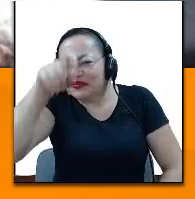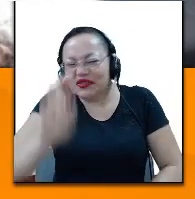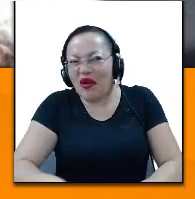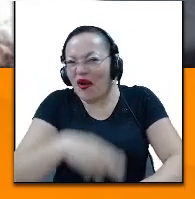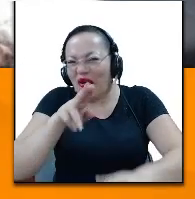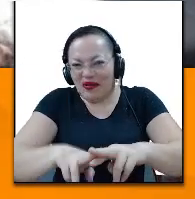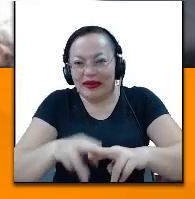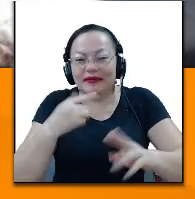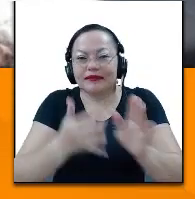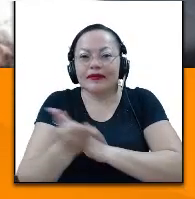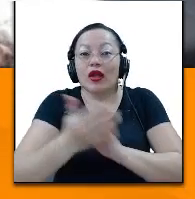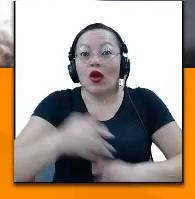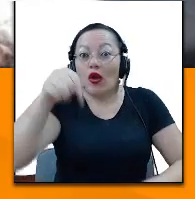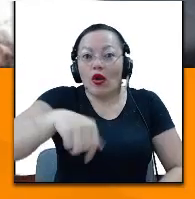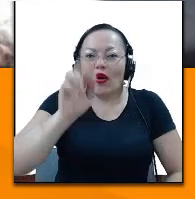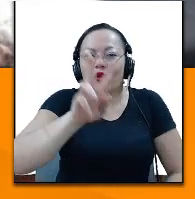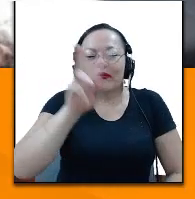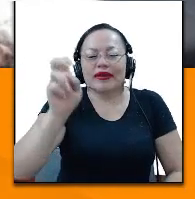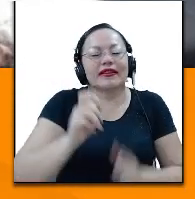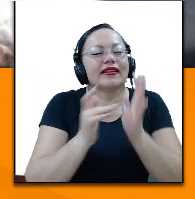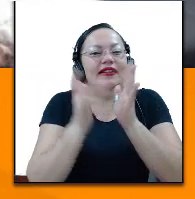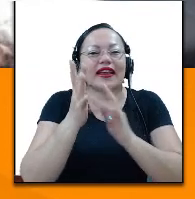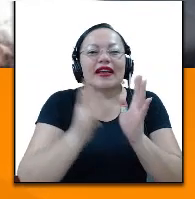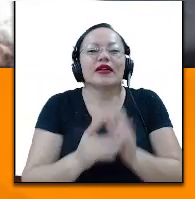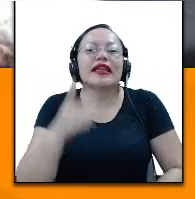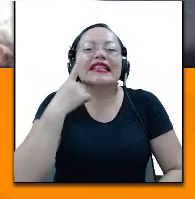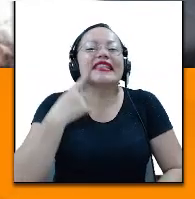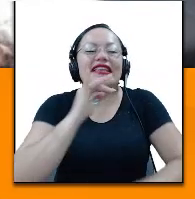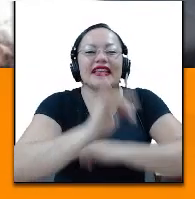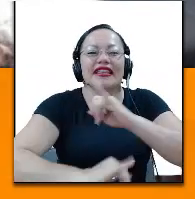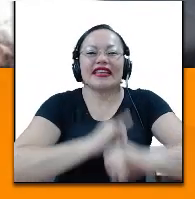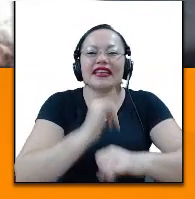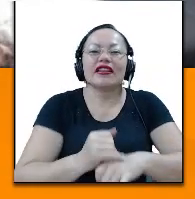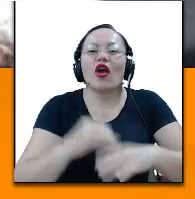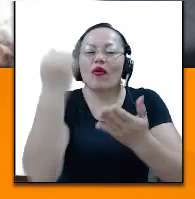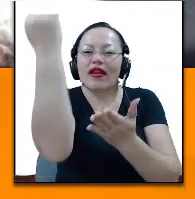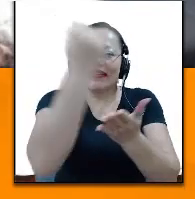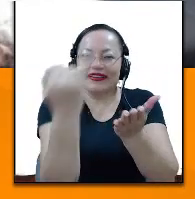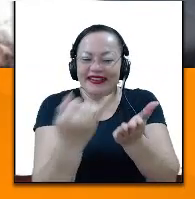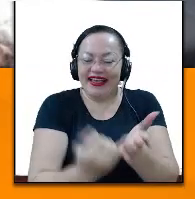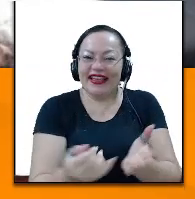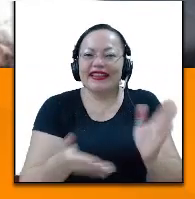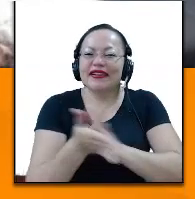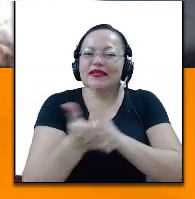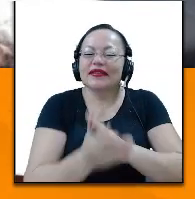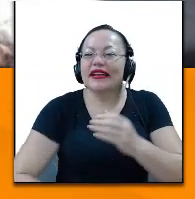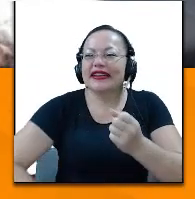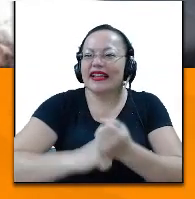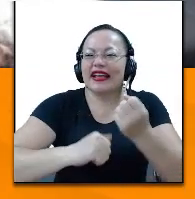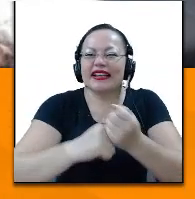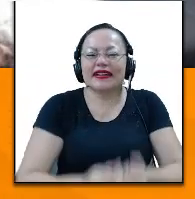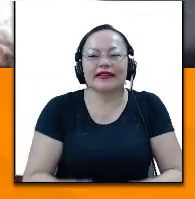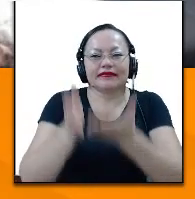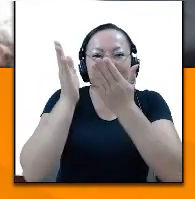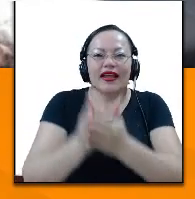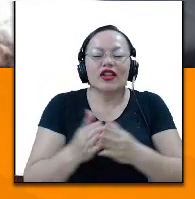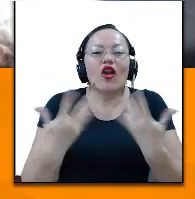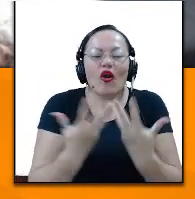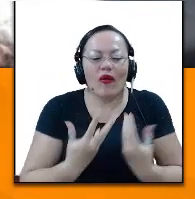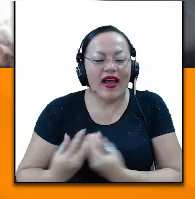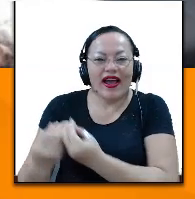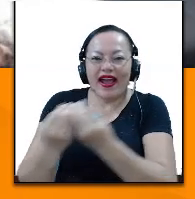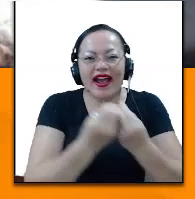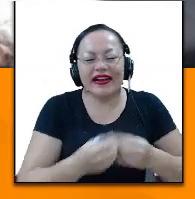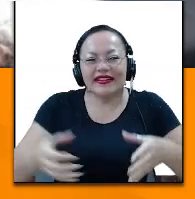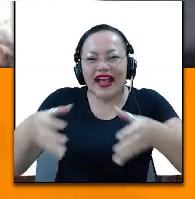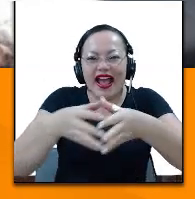es 27 de abril, Día Internacional del Diseño Gráfico, impulsado por el Consejo Internacional de la